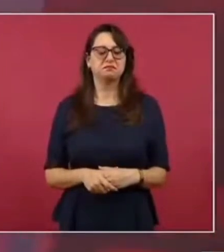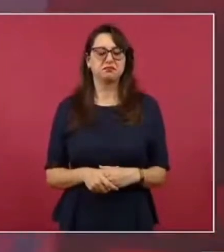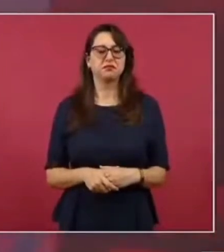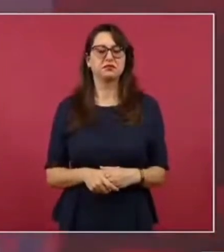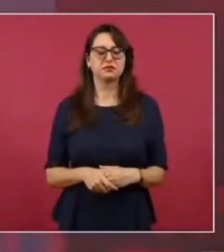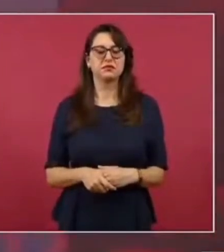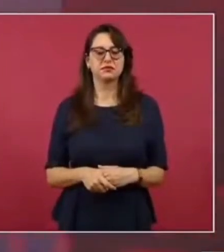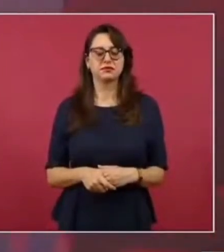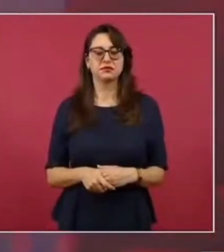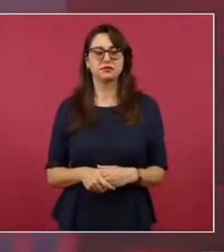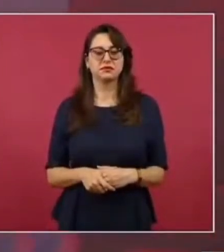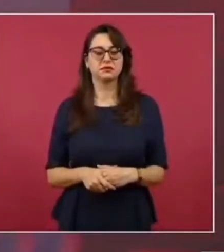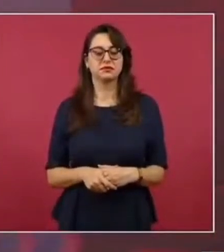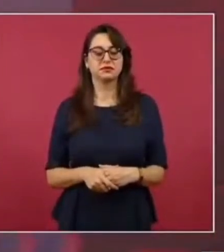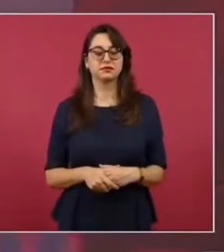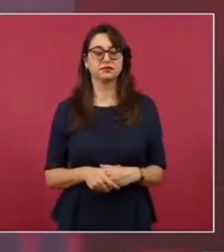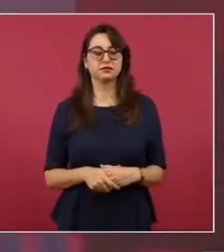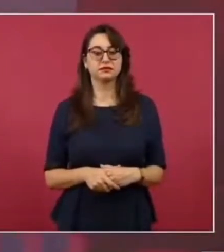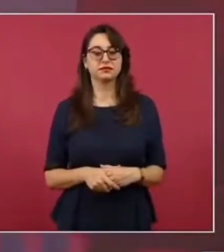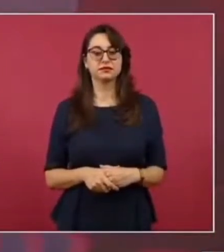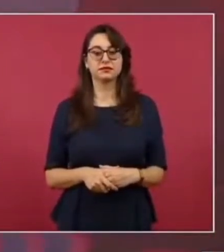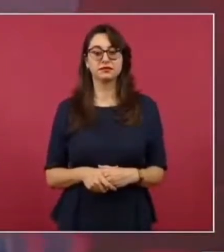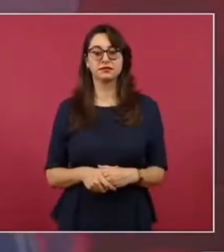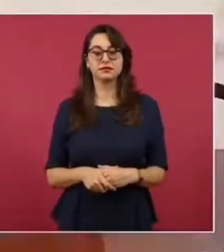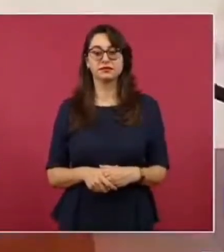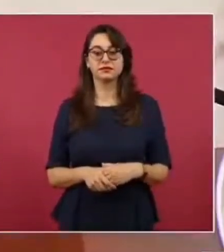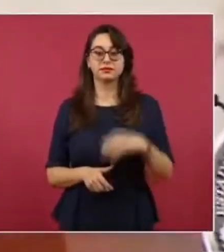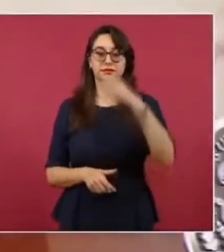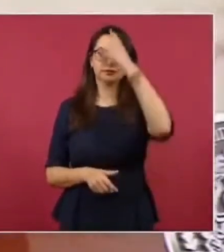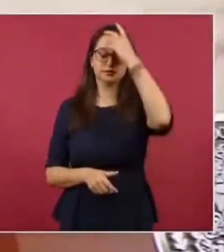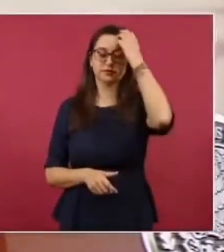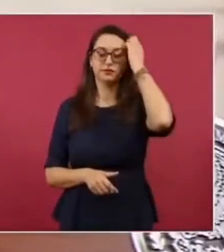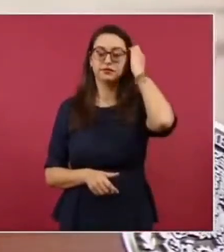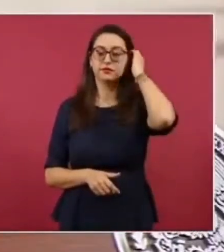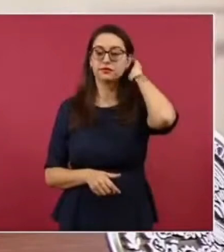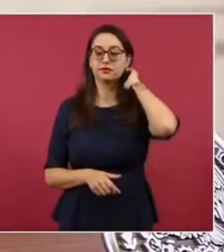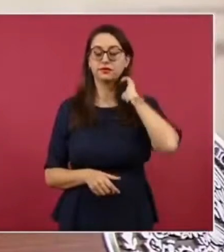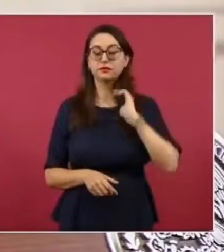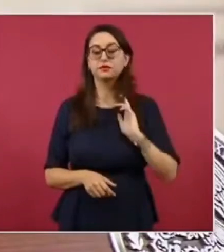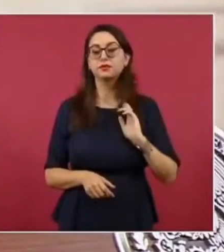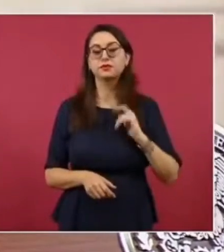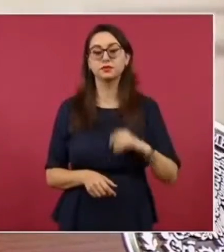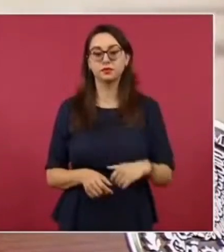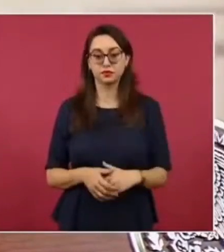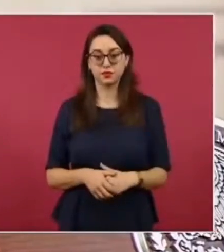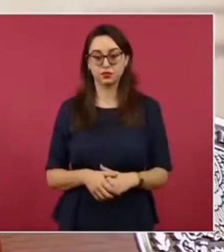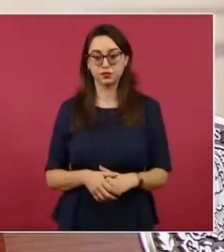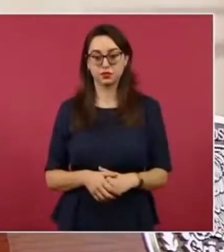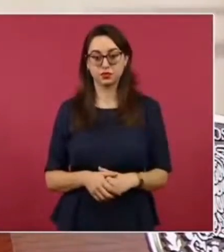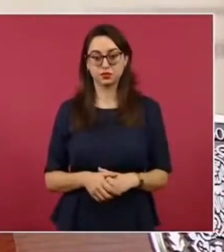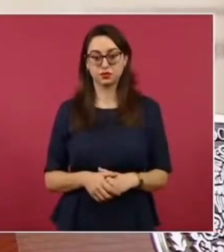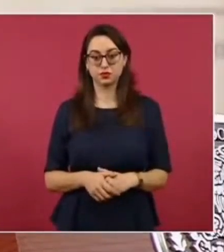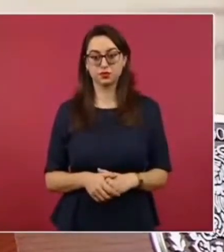ahora que decidieron cómo van ya les voy a cobrar derechos de autor,